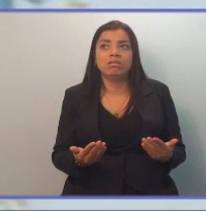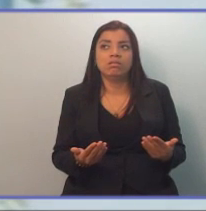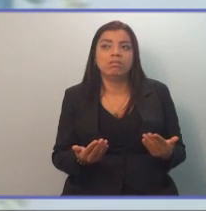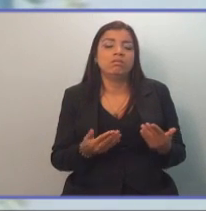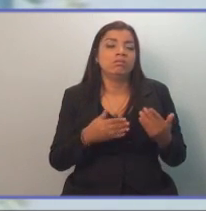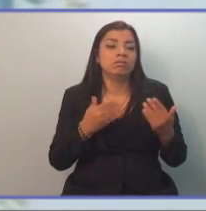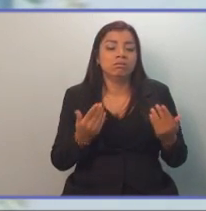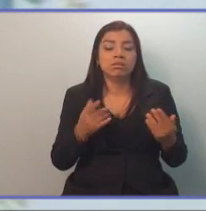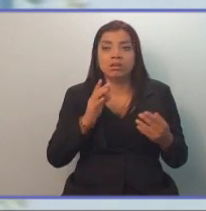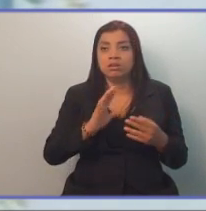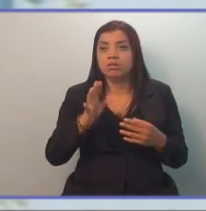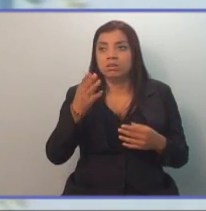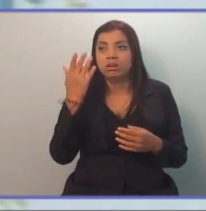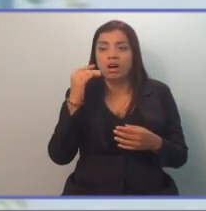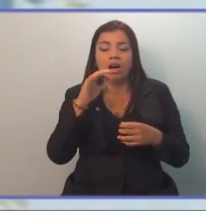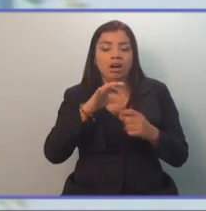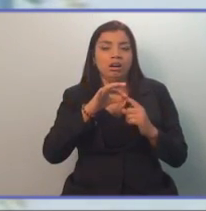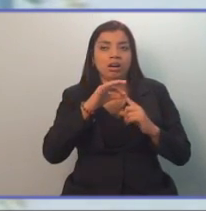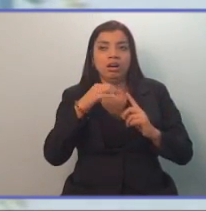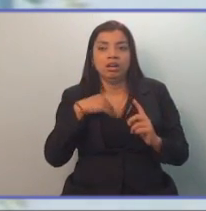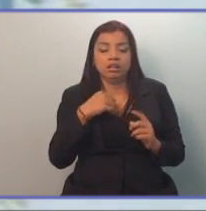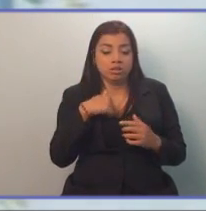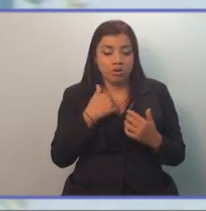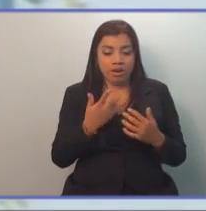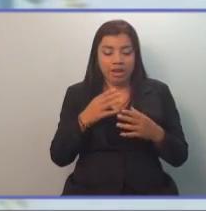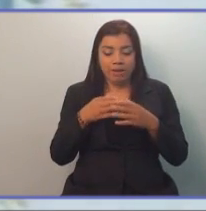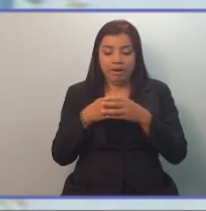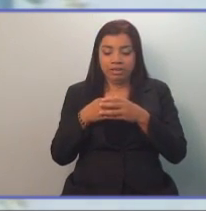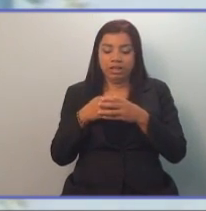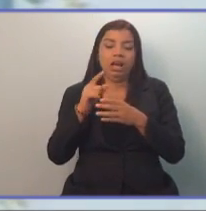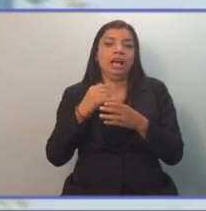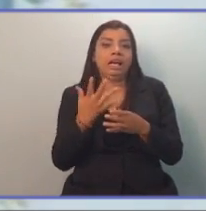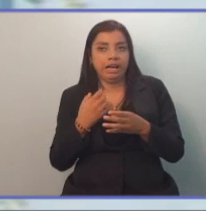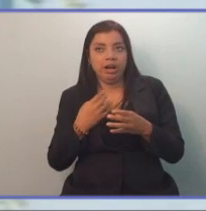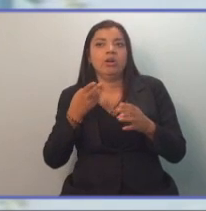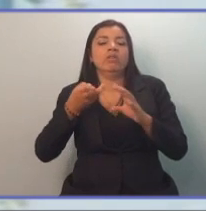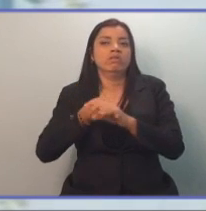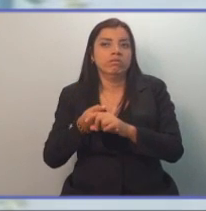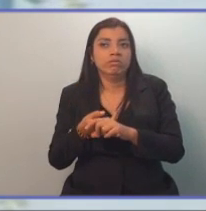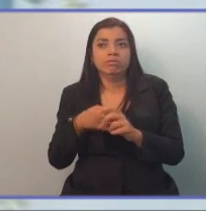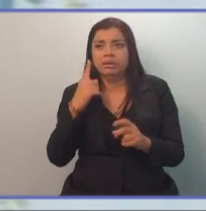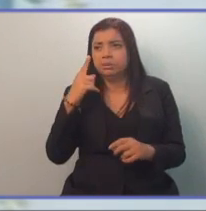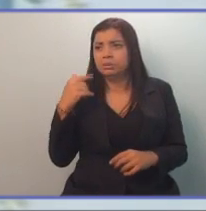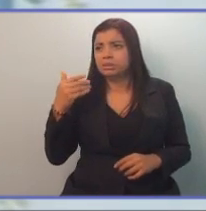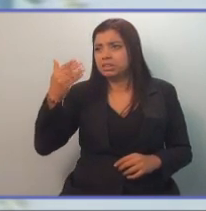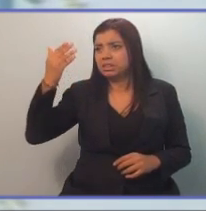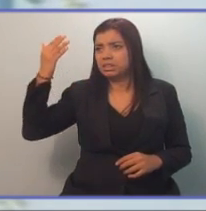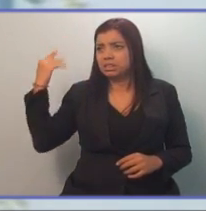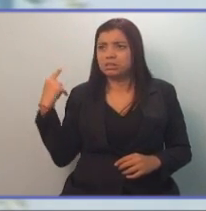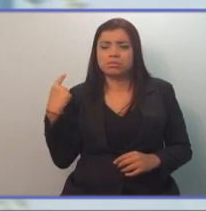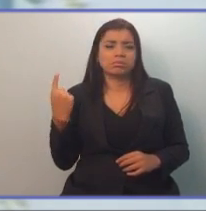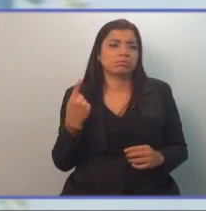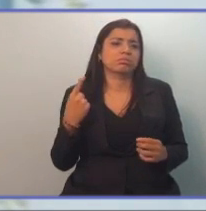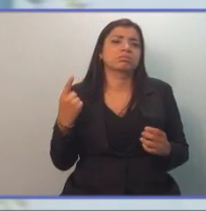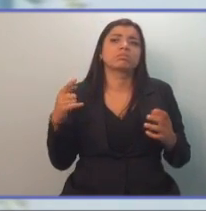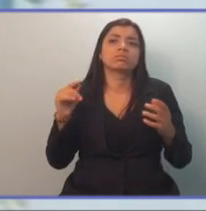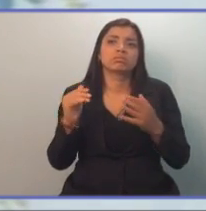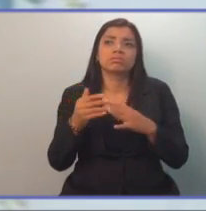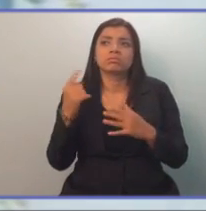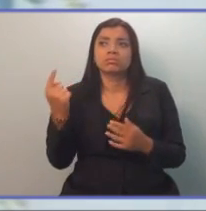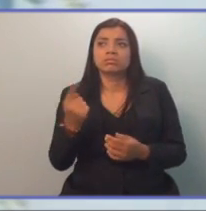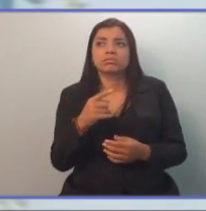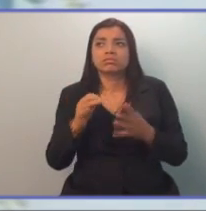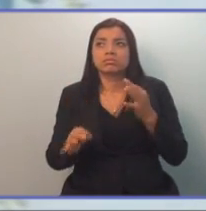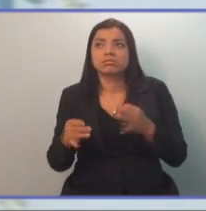una reelección. Pero desde hace más de un año muchas personas se me acercaron, usuarios del sistema,